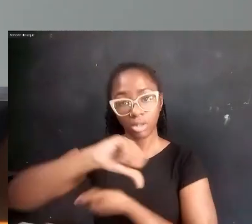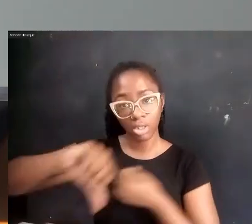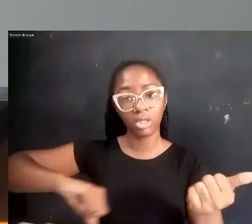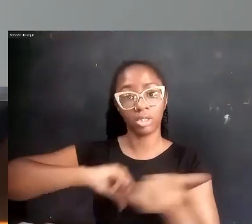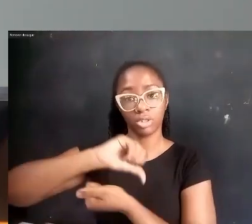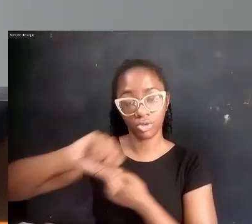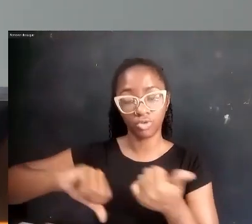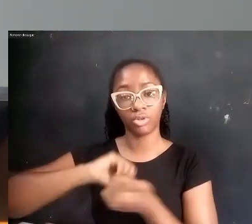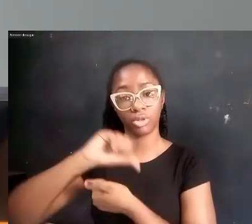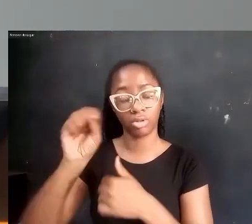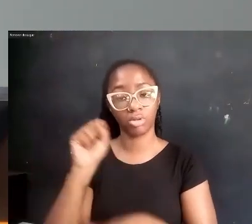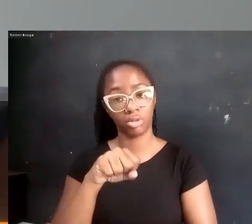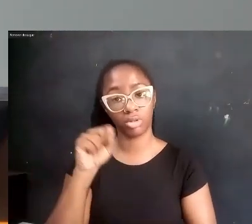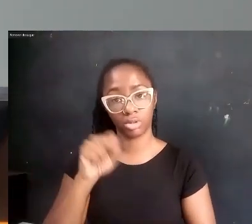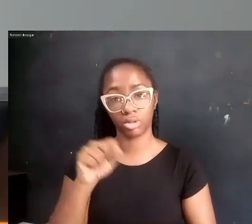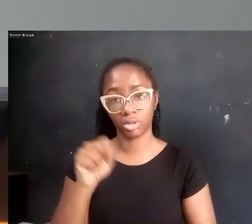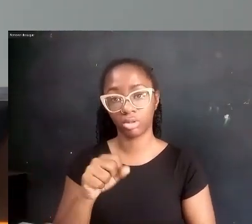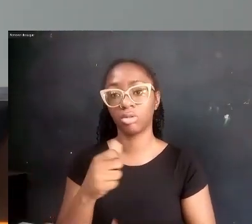en